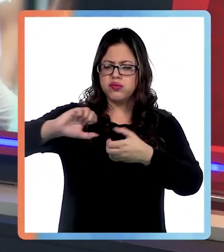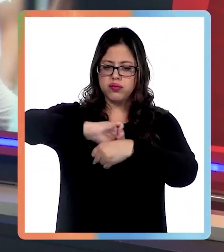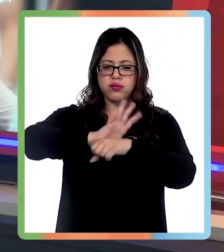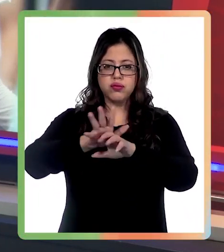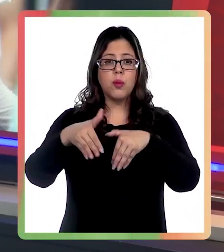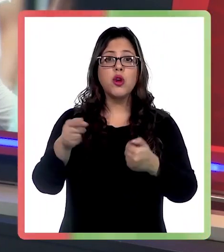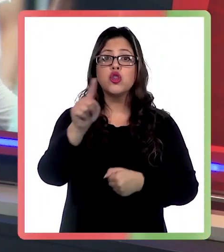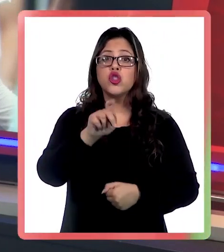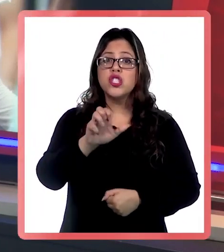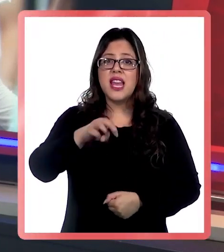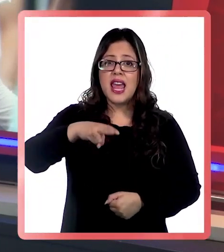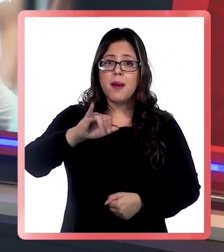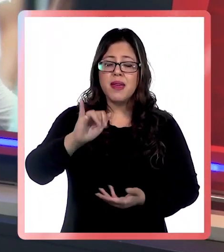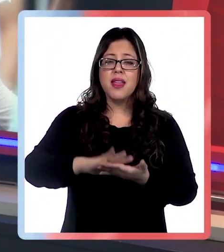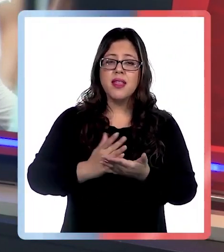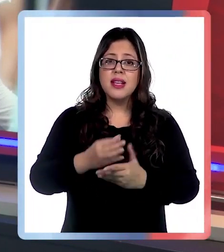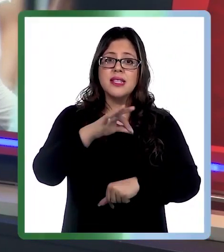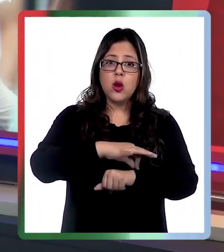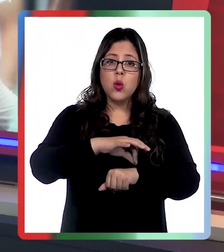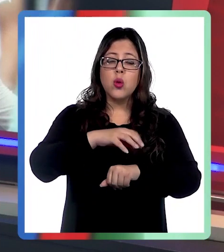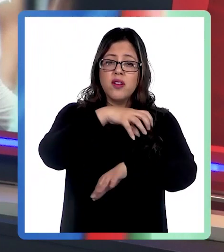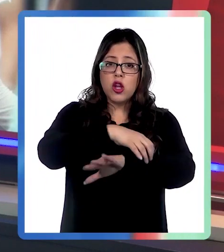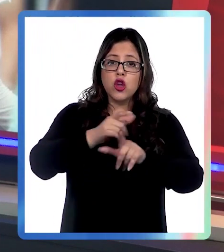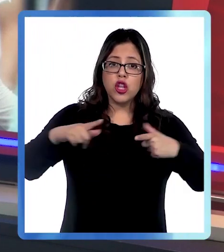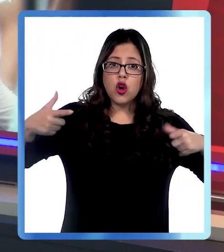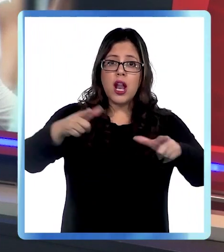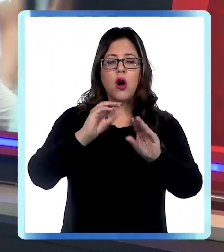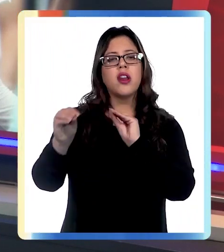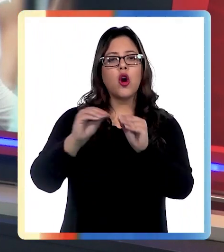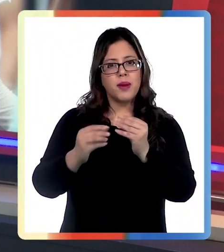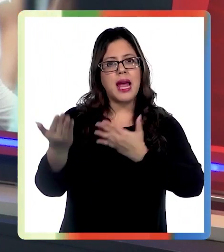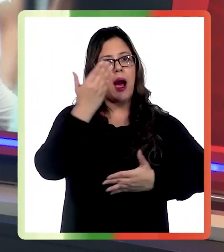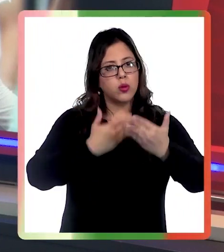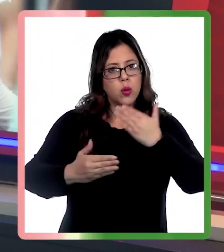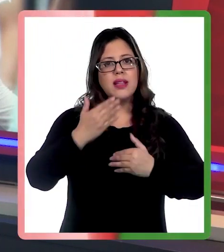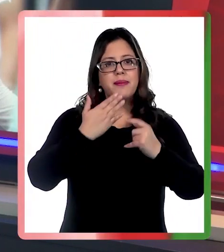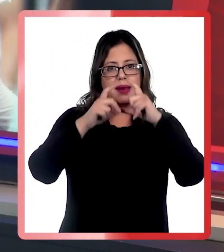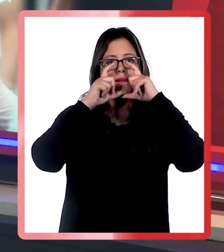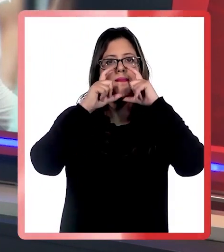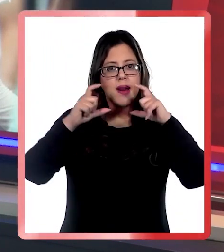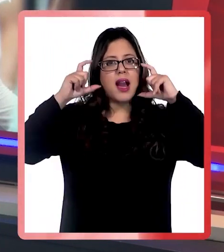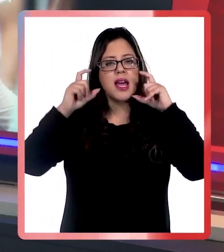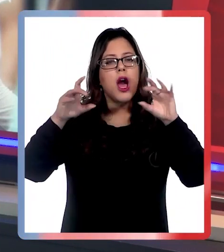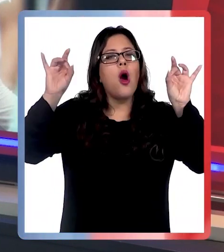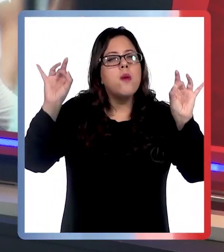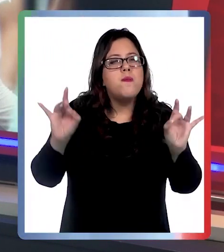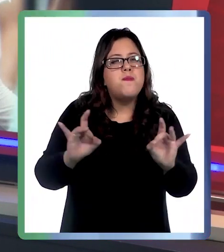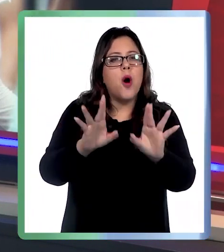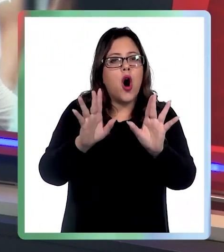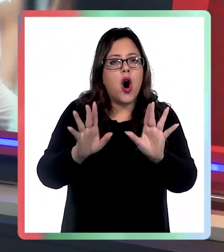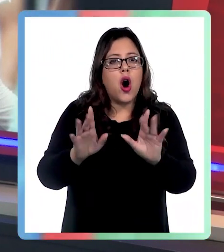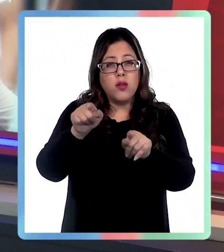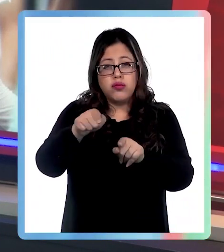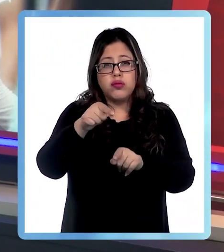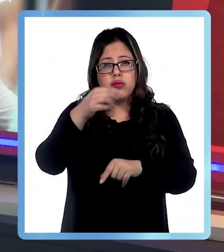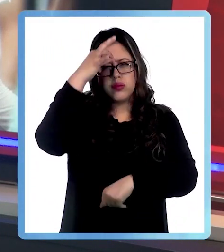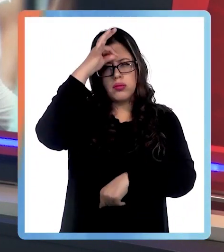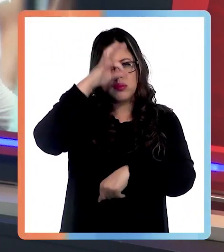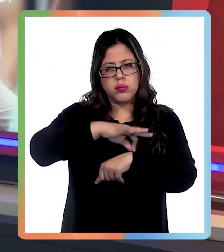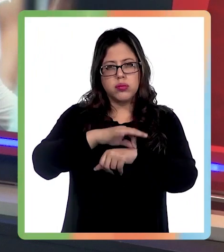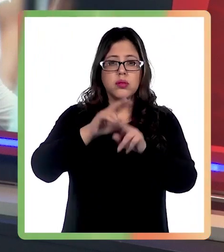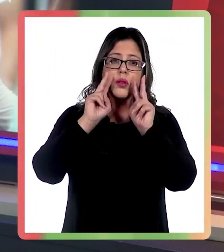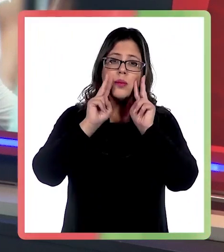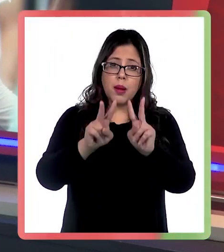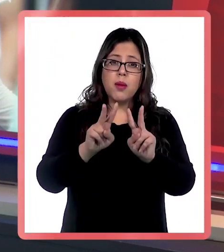la seremia de salud de los lagos recomienda mantener las medidas de autocuidado y usar mascarilla en caso de que presentes